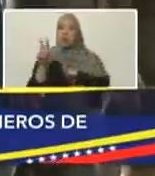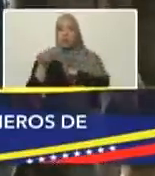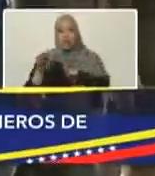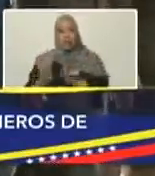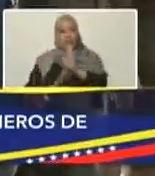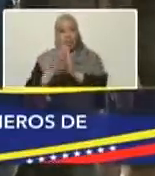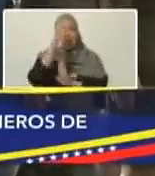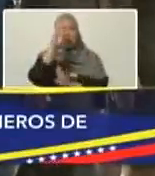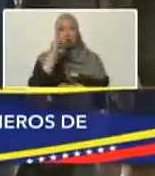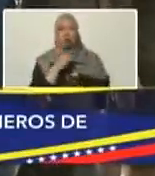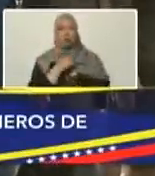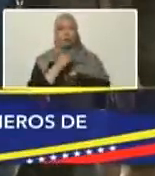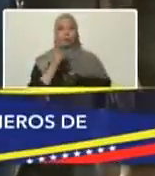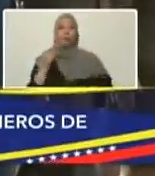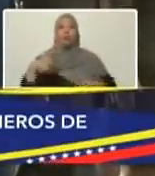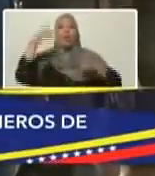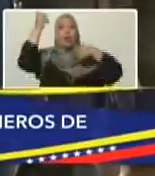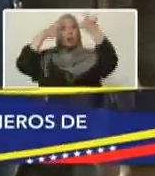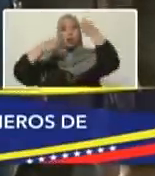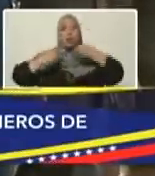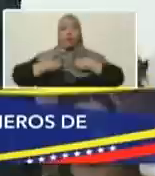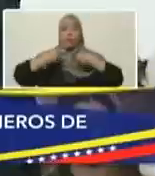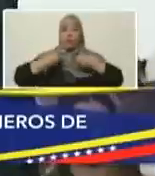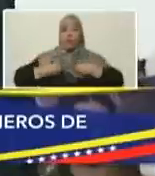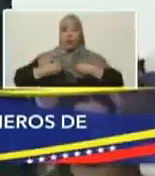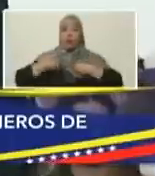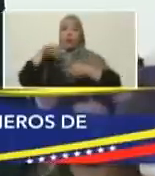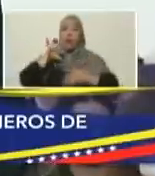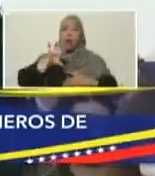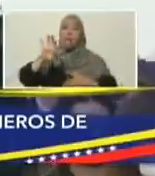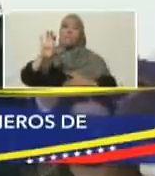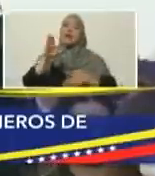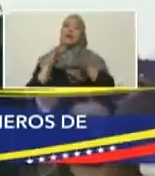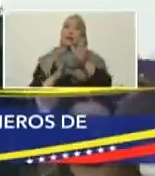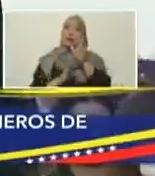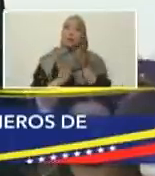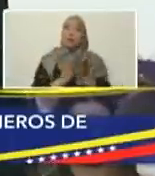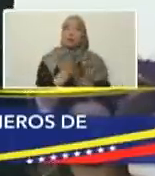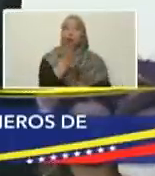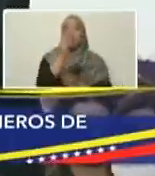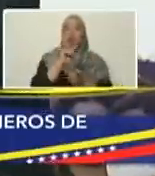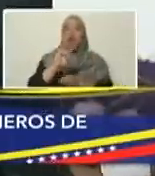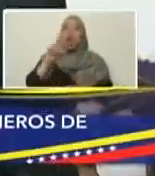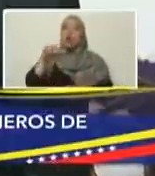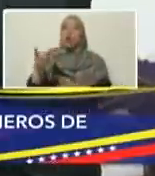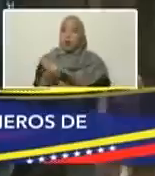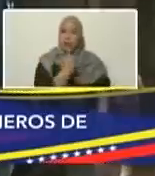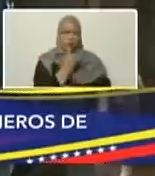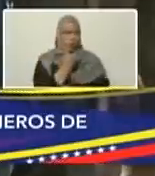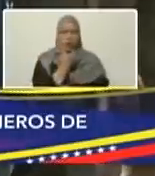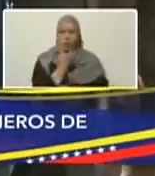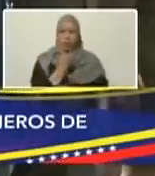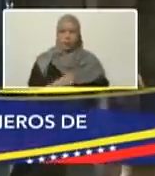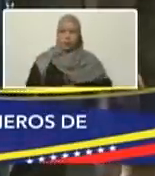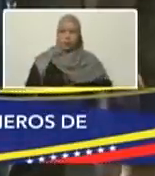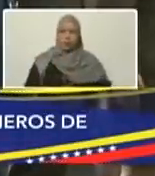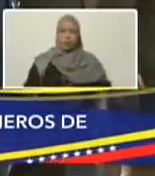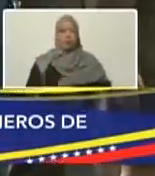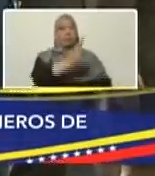potencia. ¡Chávez vive! ¡La patria sigue! ¡Leales siempre! ¡Traidores nunca! Comandante